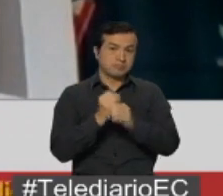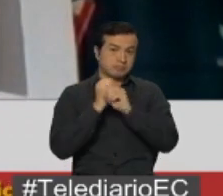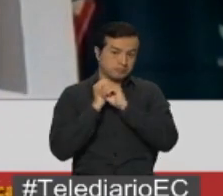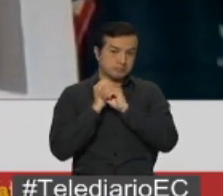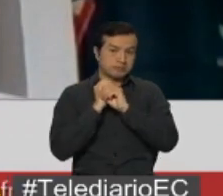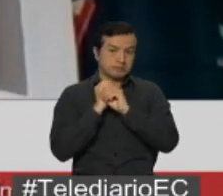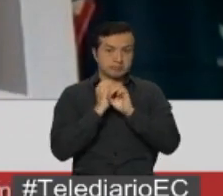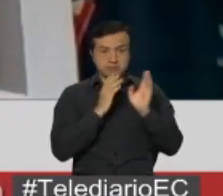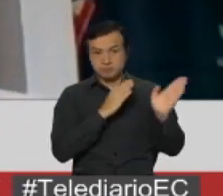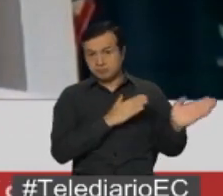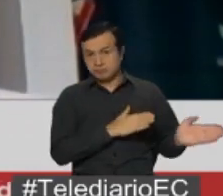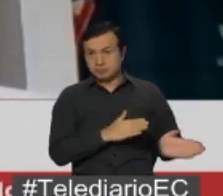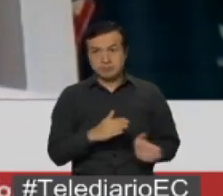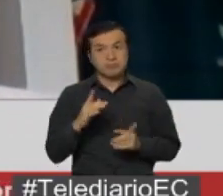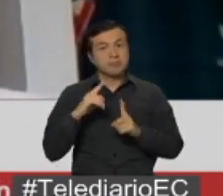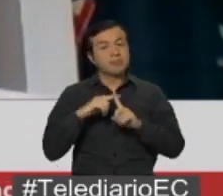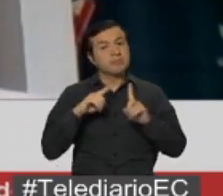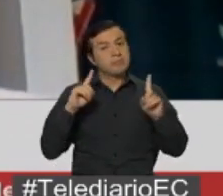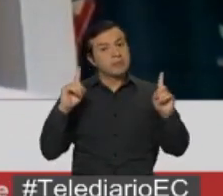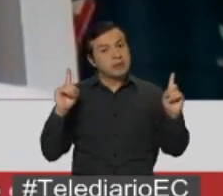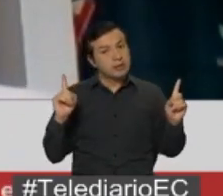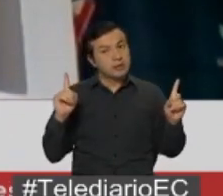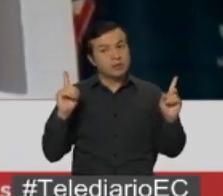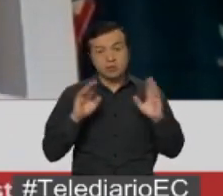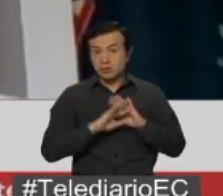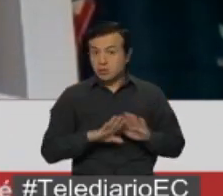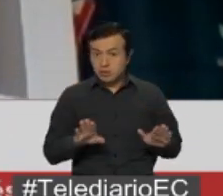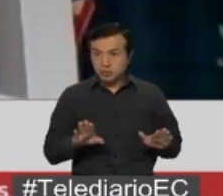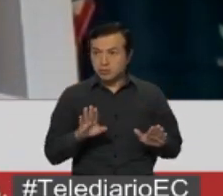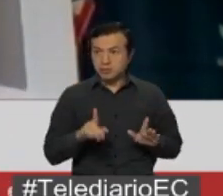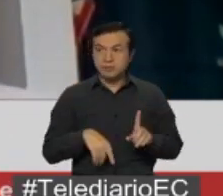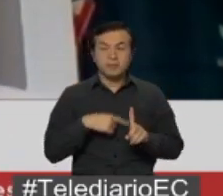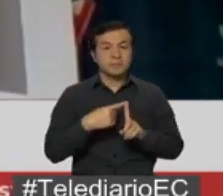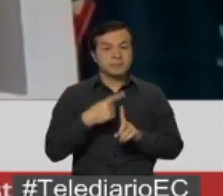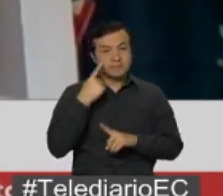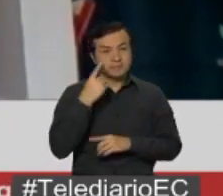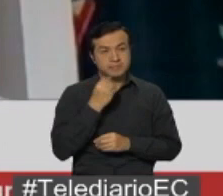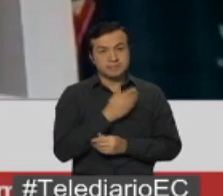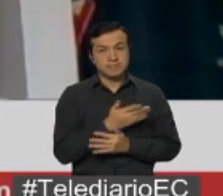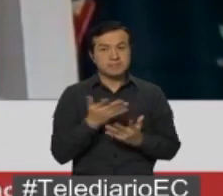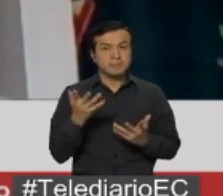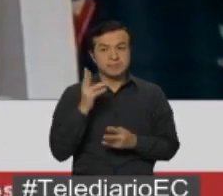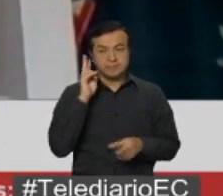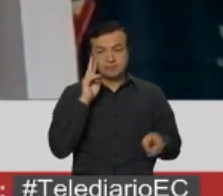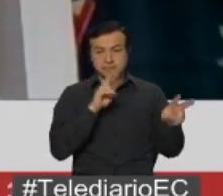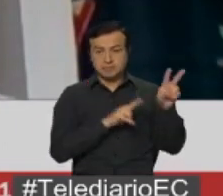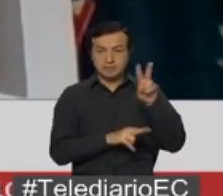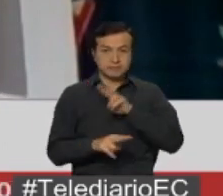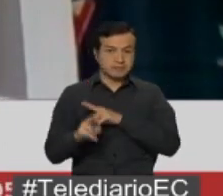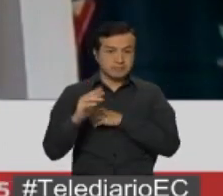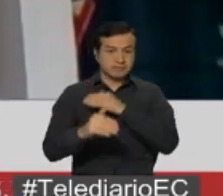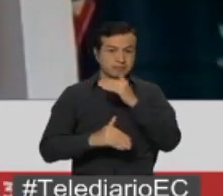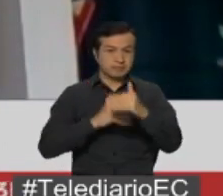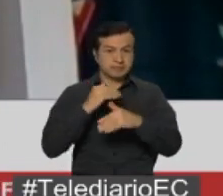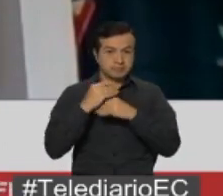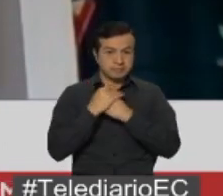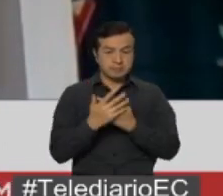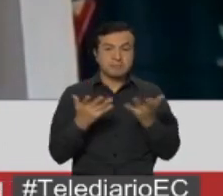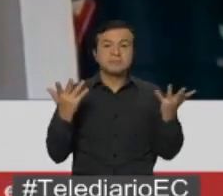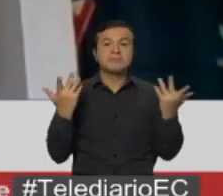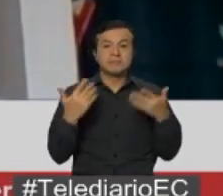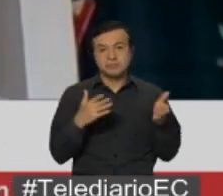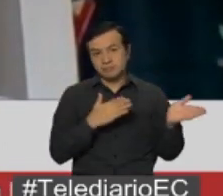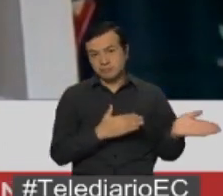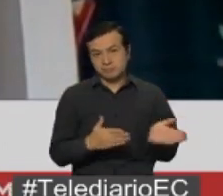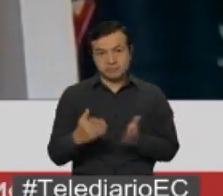crediticias pero no se han tenido ahí y lo que están haciendo es optimizar sus procesos para poder seguir colocando